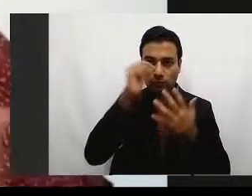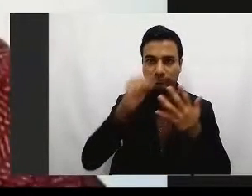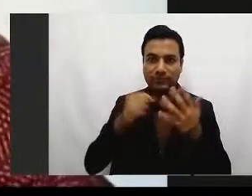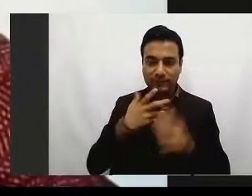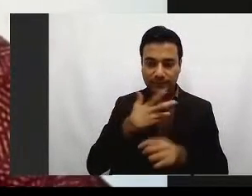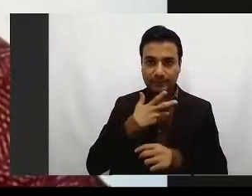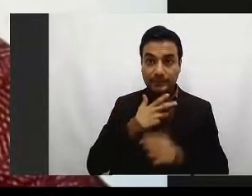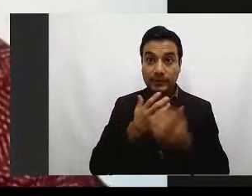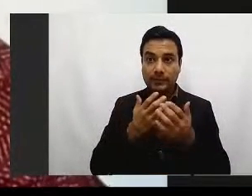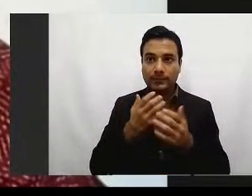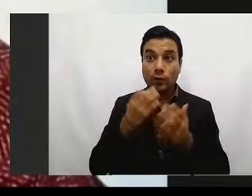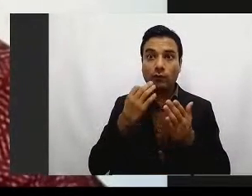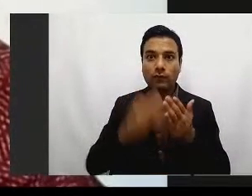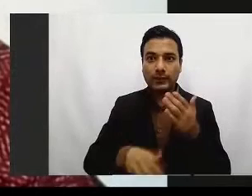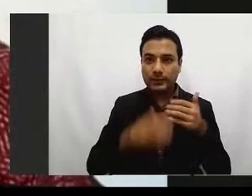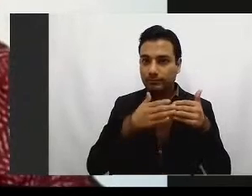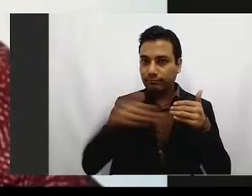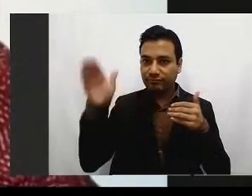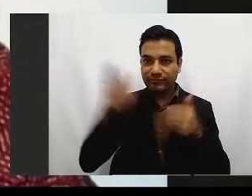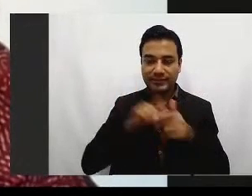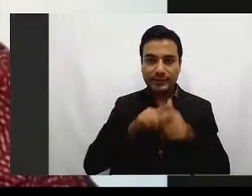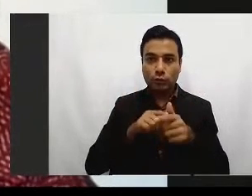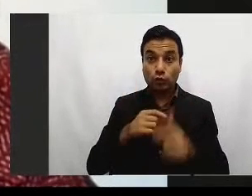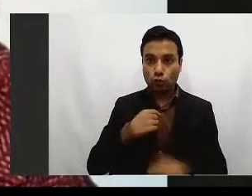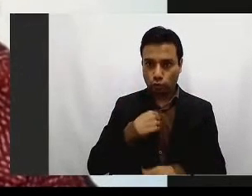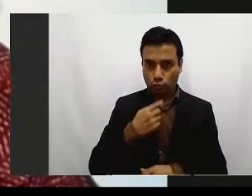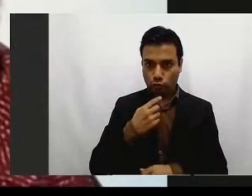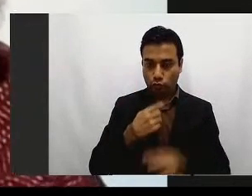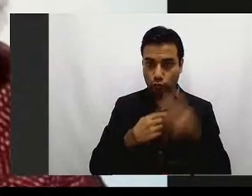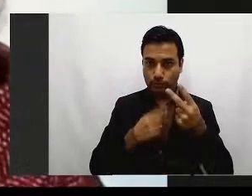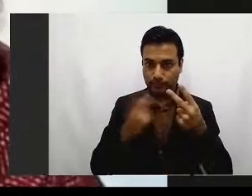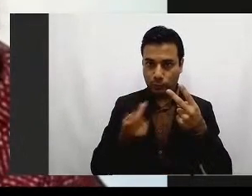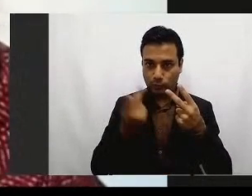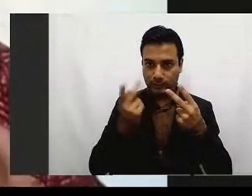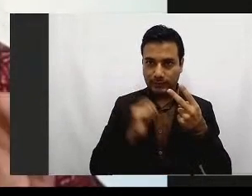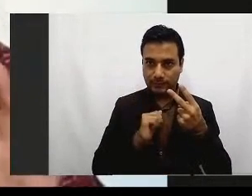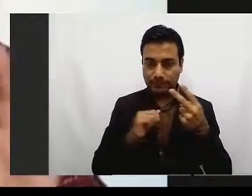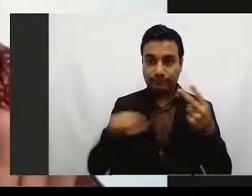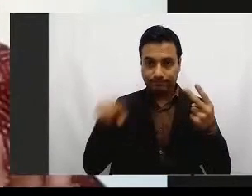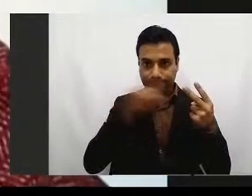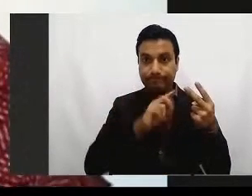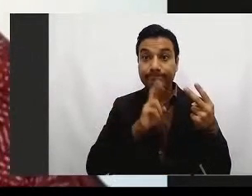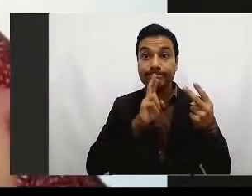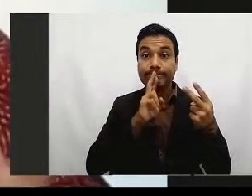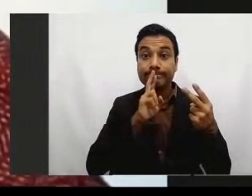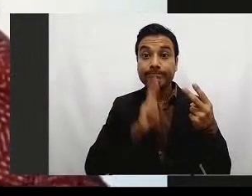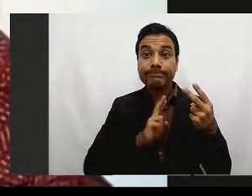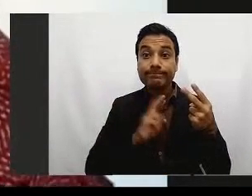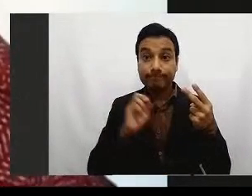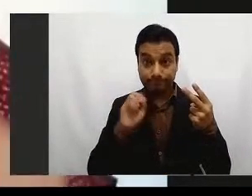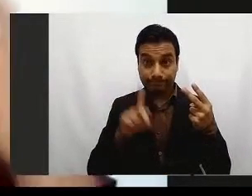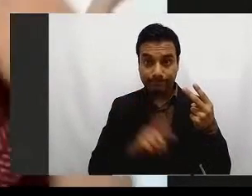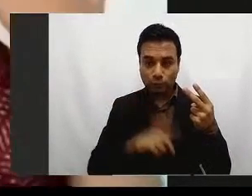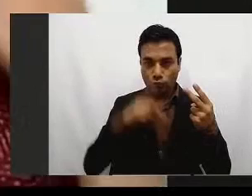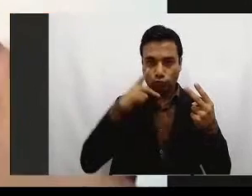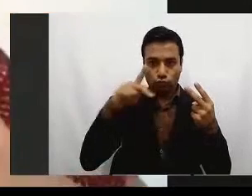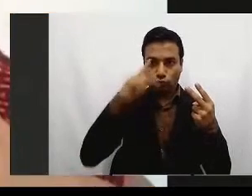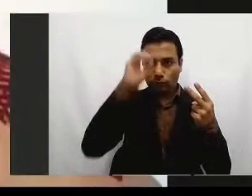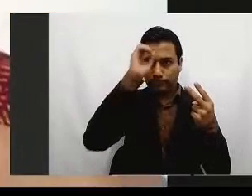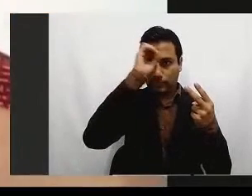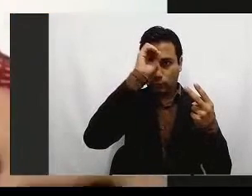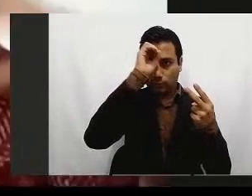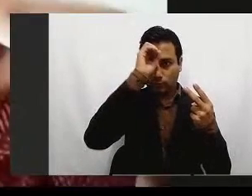¿qué sigue, no? Justo en ese sentido tengo 2 preguntas que me encantaría que respondieran, ¿no? Y que me respondan las 3 desde su visión, desde su